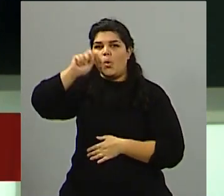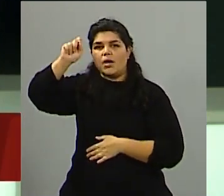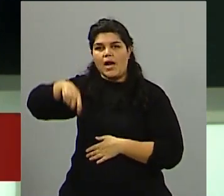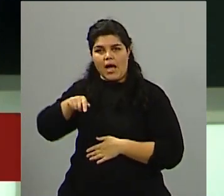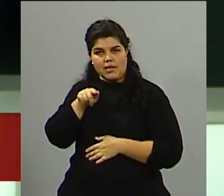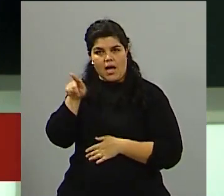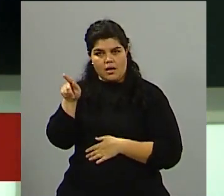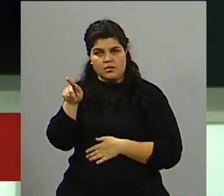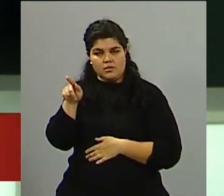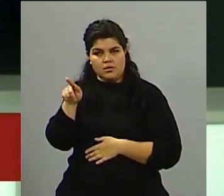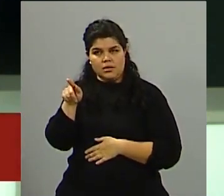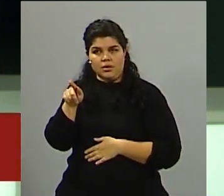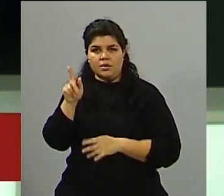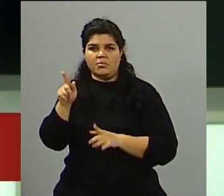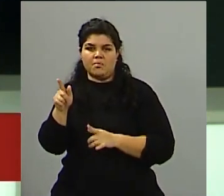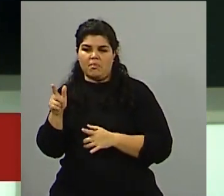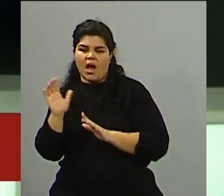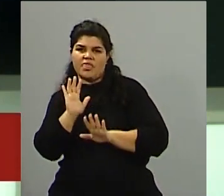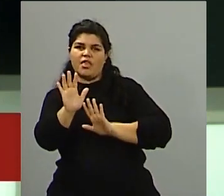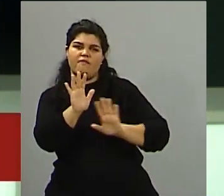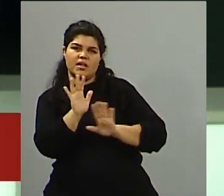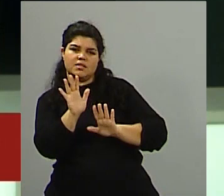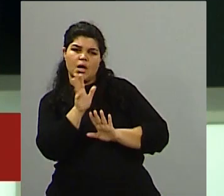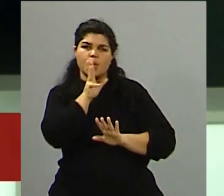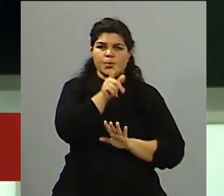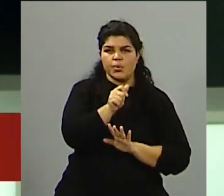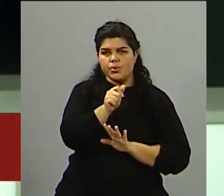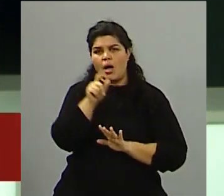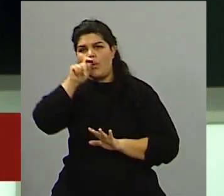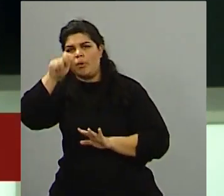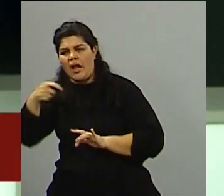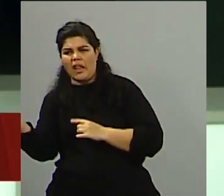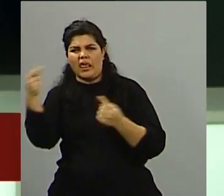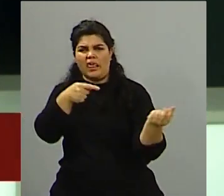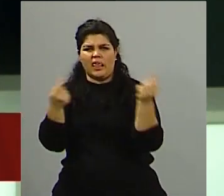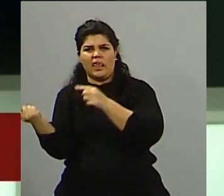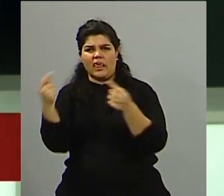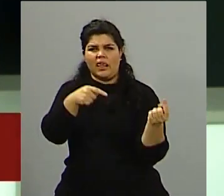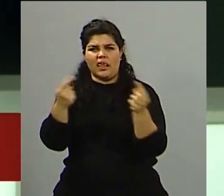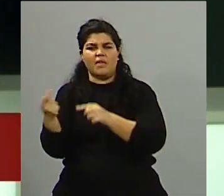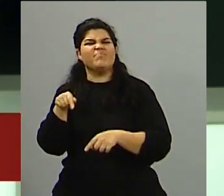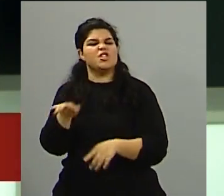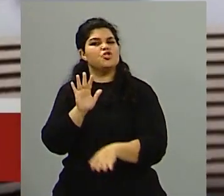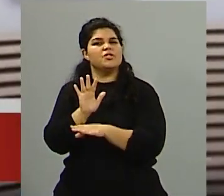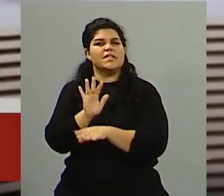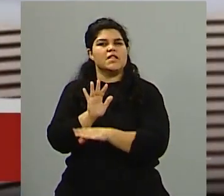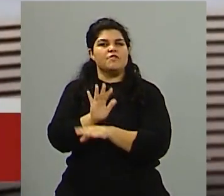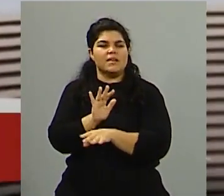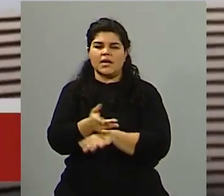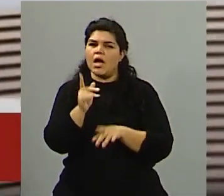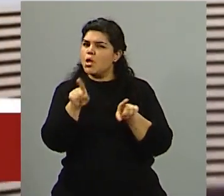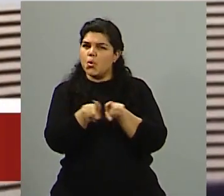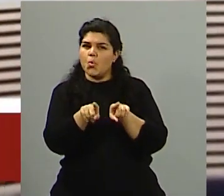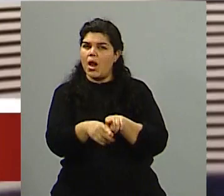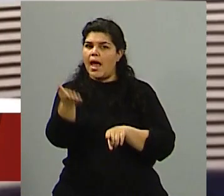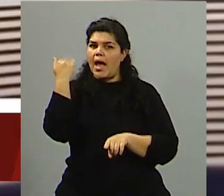famosa ofensiva rusa, contraofensiva ucraniana, etcétera, me hace acordar mucho al estancamiento de la guerra de trincheras de la Primera Guerra